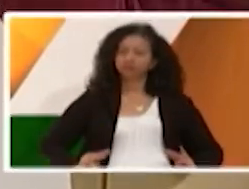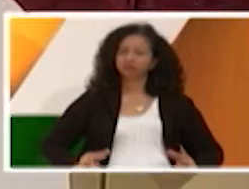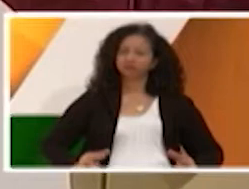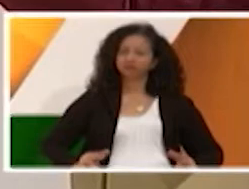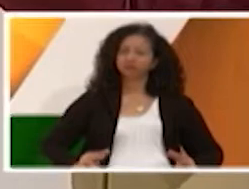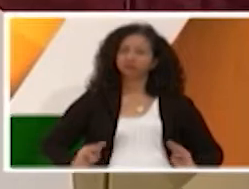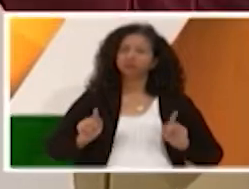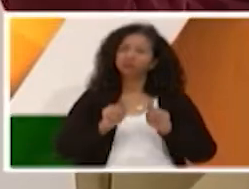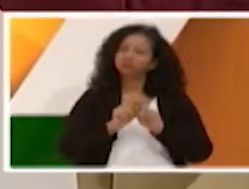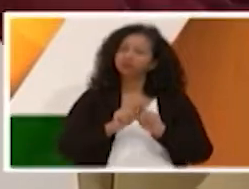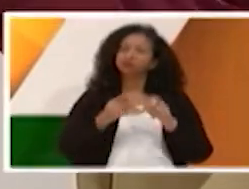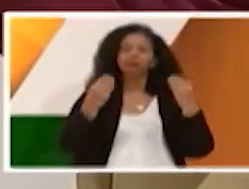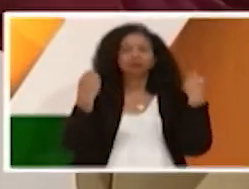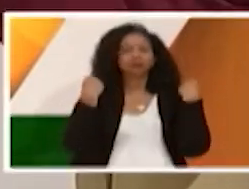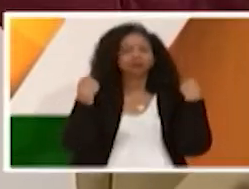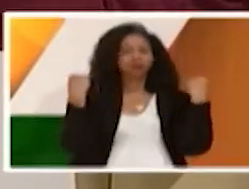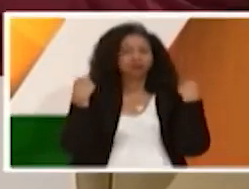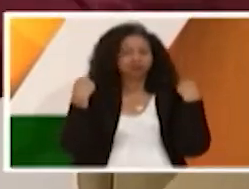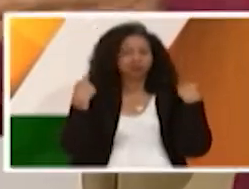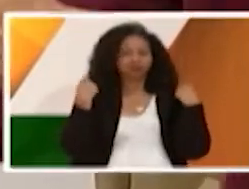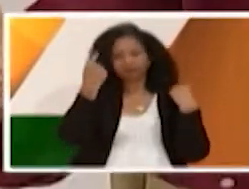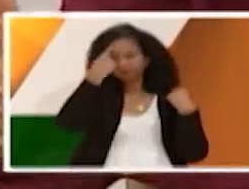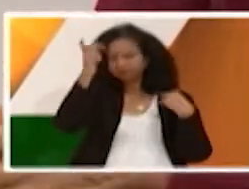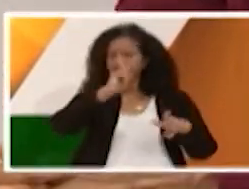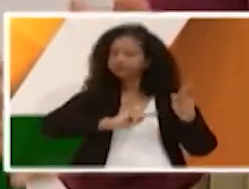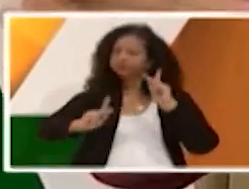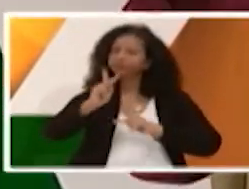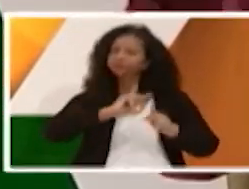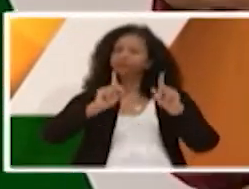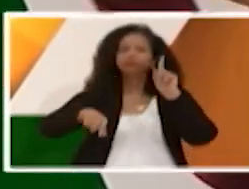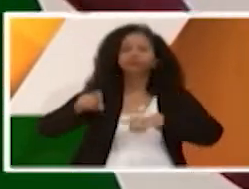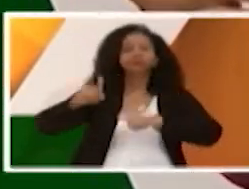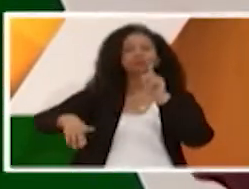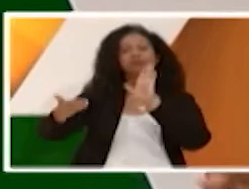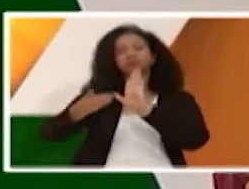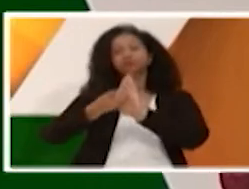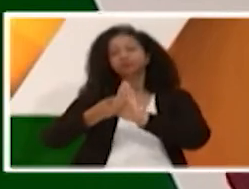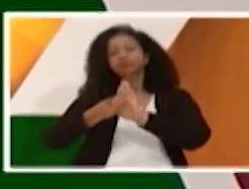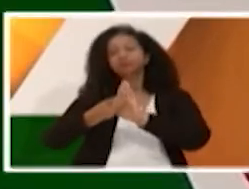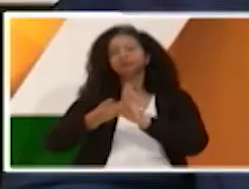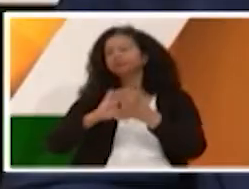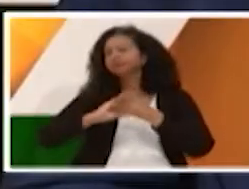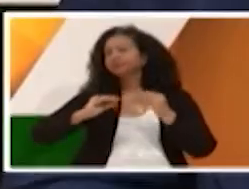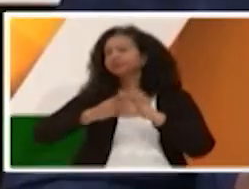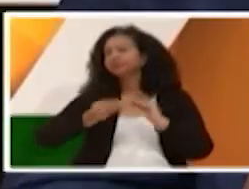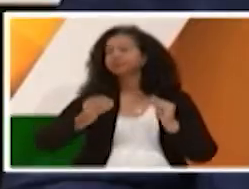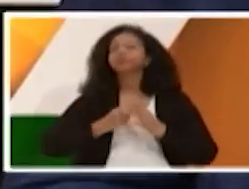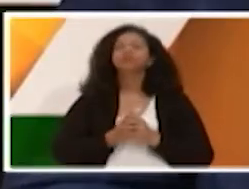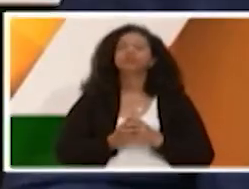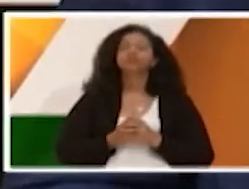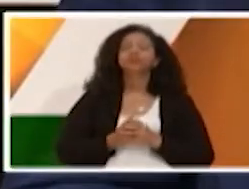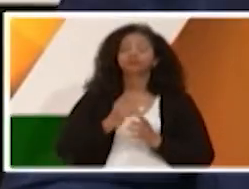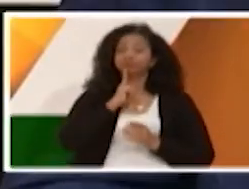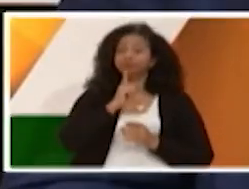y atletismo con para personas con alguna discapacidad? Bueno, primero, cuéntanos. Gracias por darme la oportunidad de